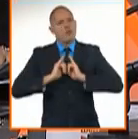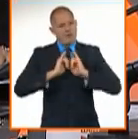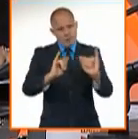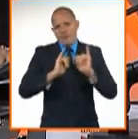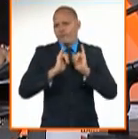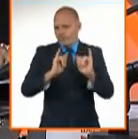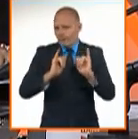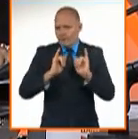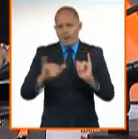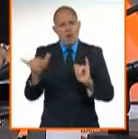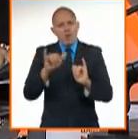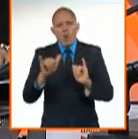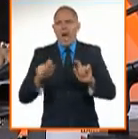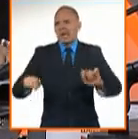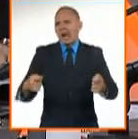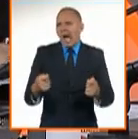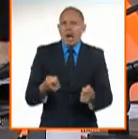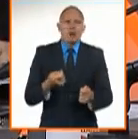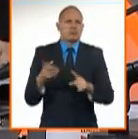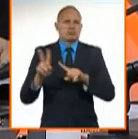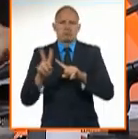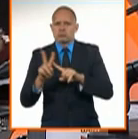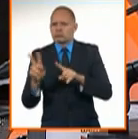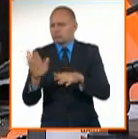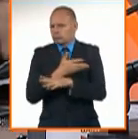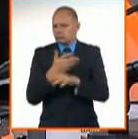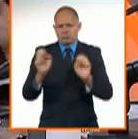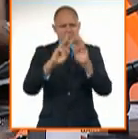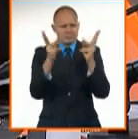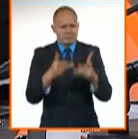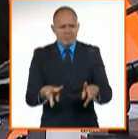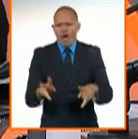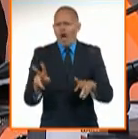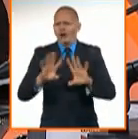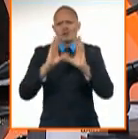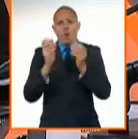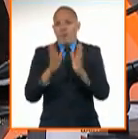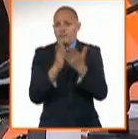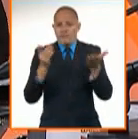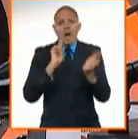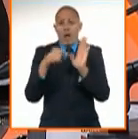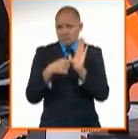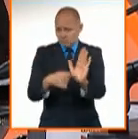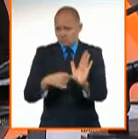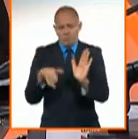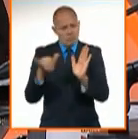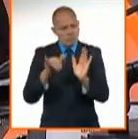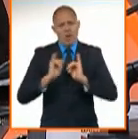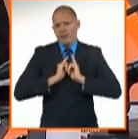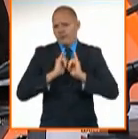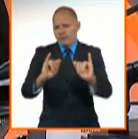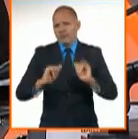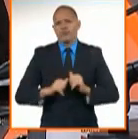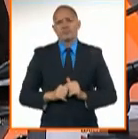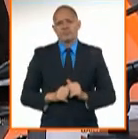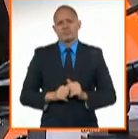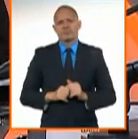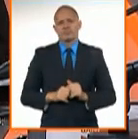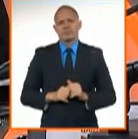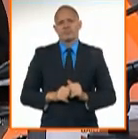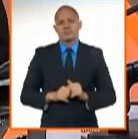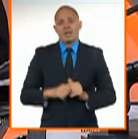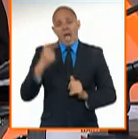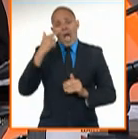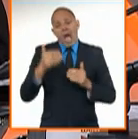comunicación del país la radio la televisión los medios digitales los medios impresos pues estarán dando información sobre esta situación y por